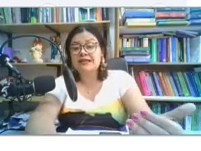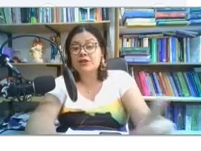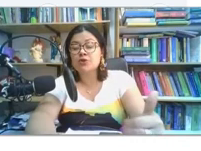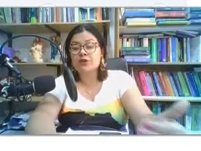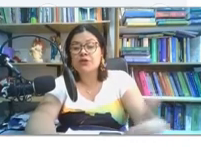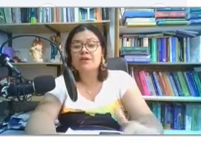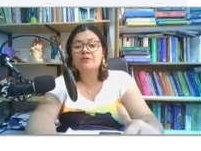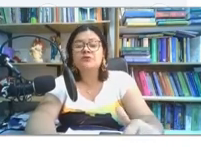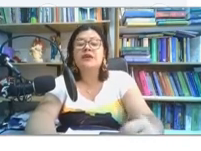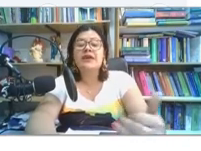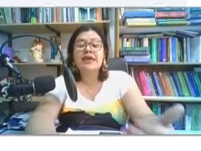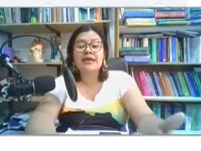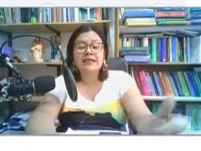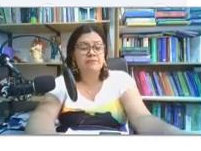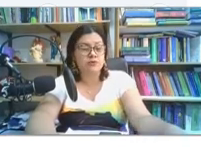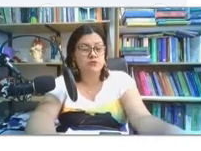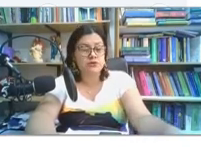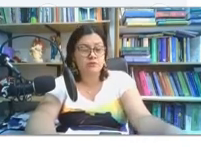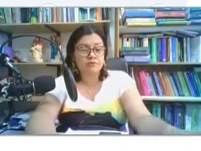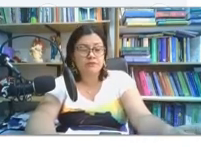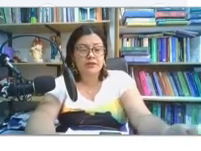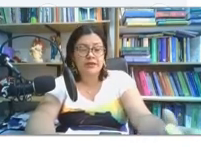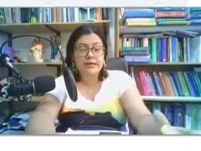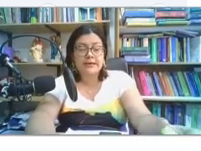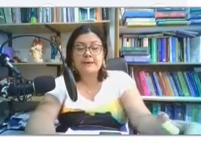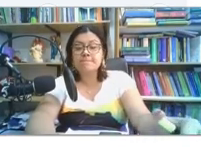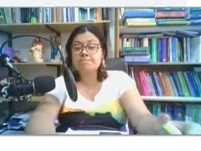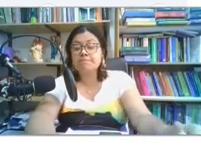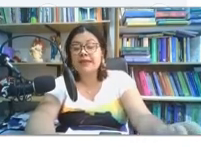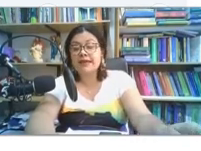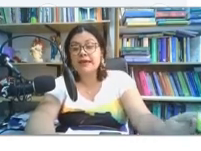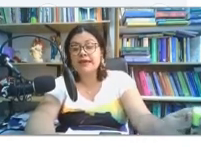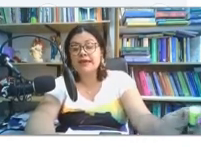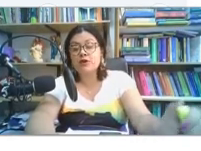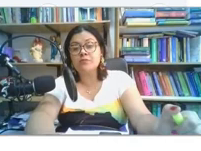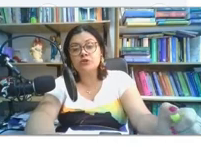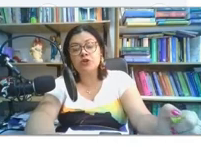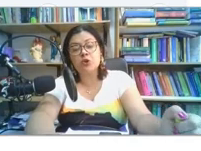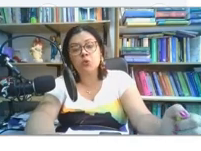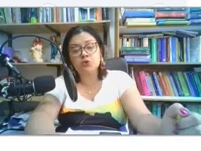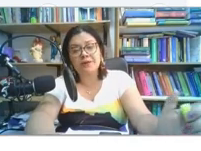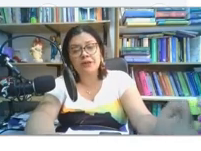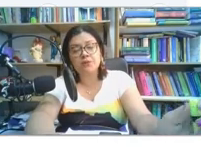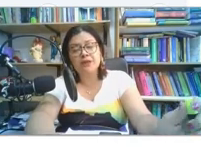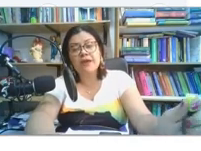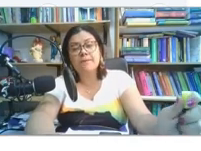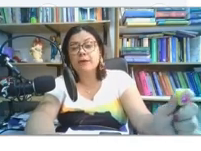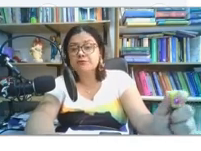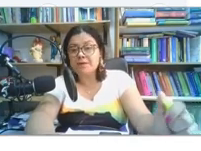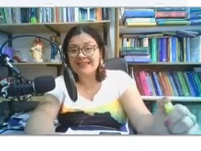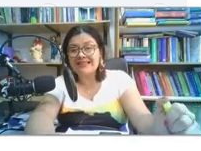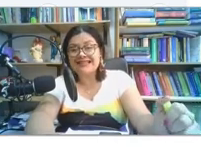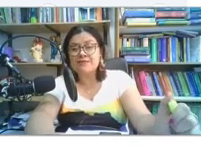que serán objeto de evaluación en el proceso de comisión y concurso al mérito